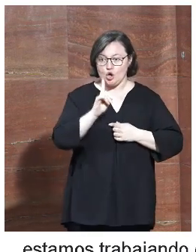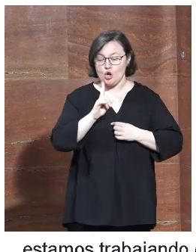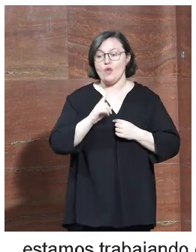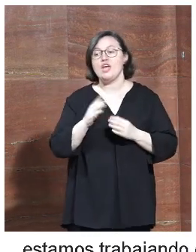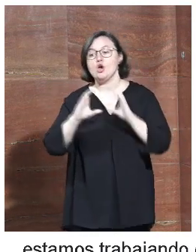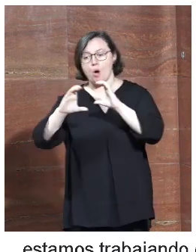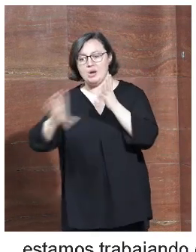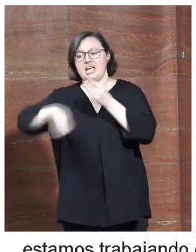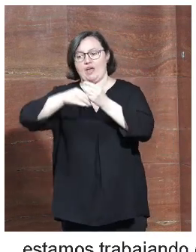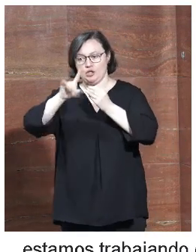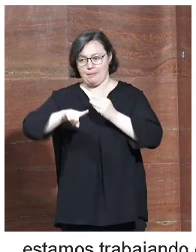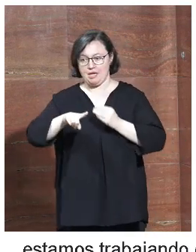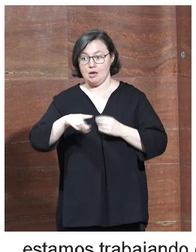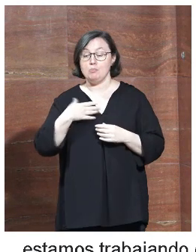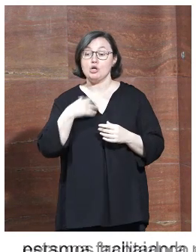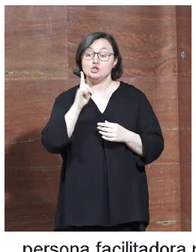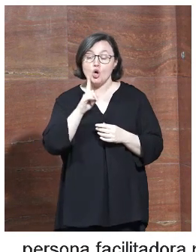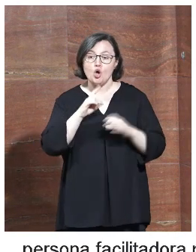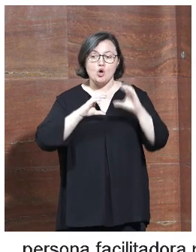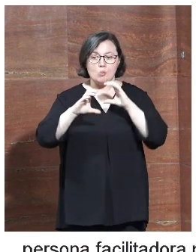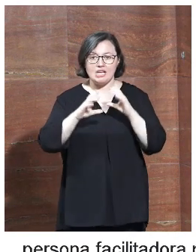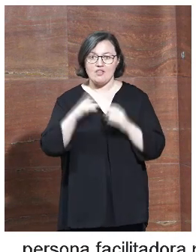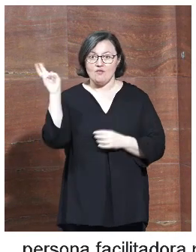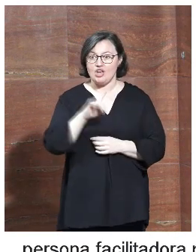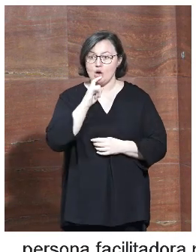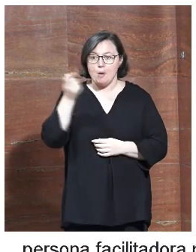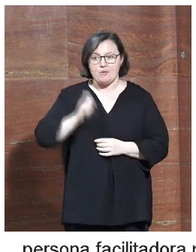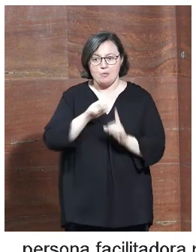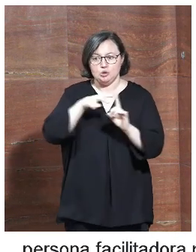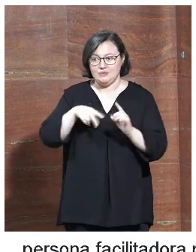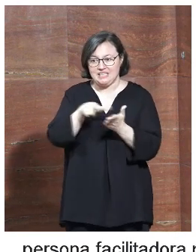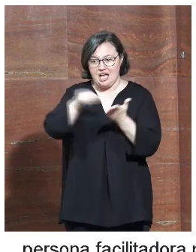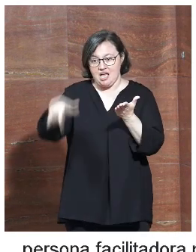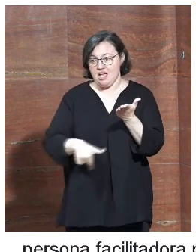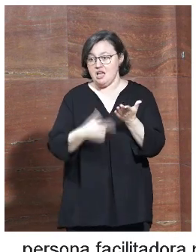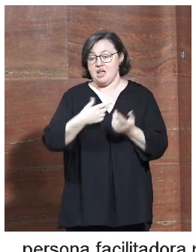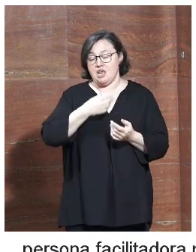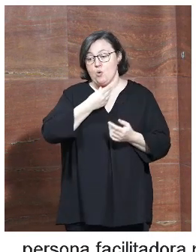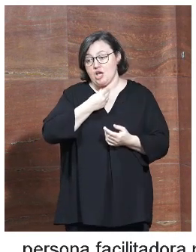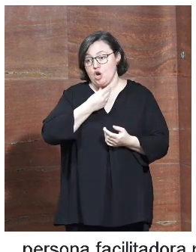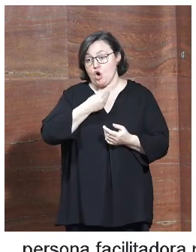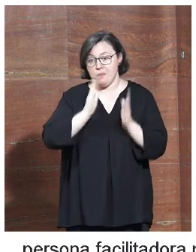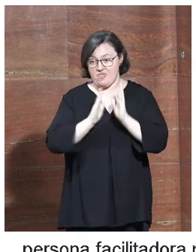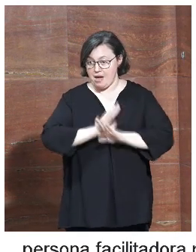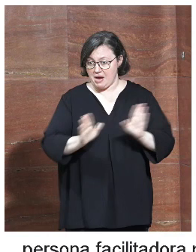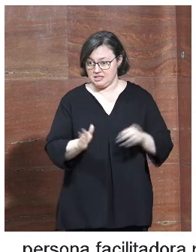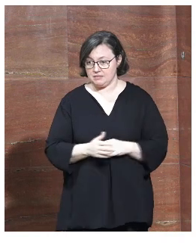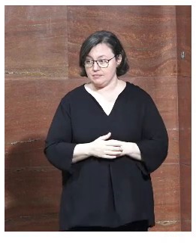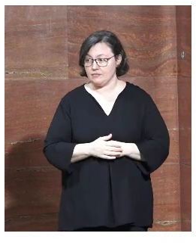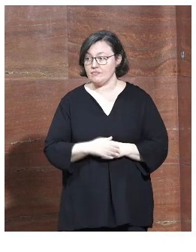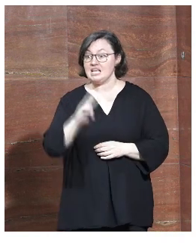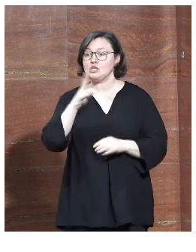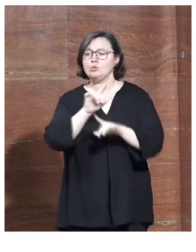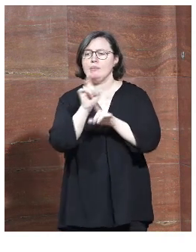específica solamente la puede prestar ese apoyo desde el punto de vista de la logopedia. Tenemos una